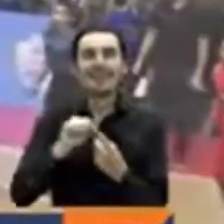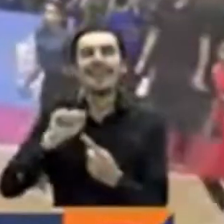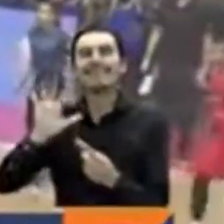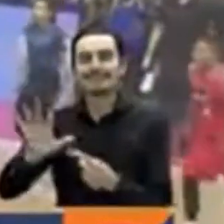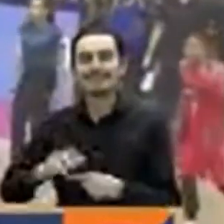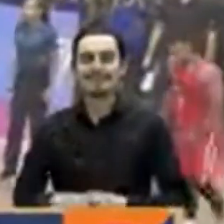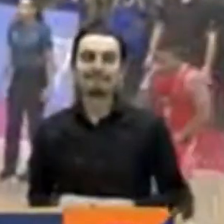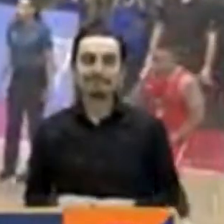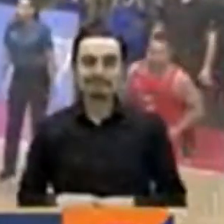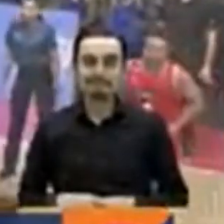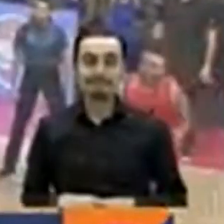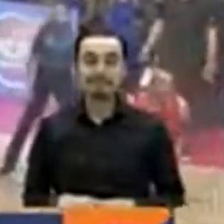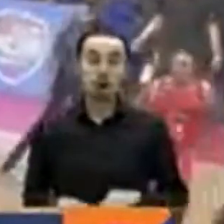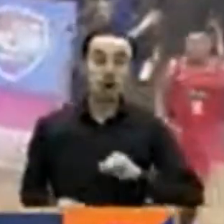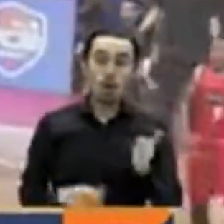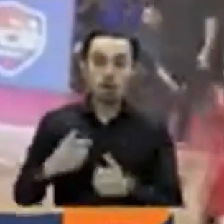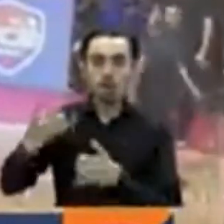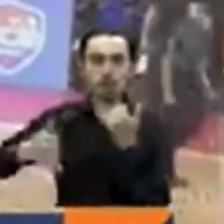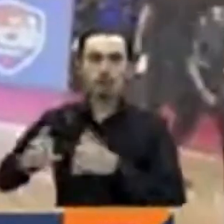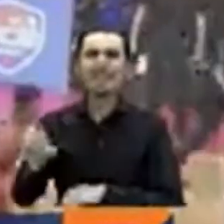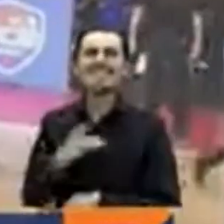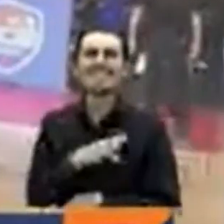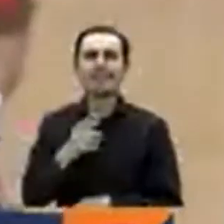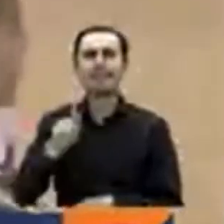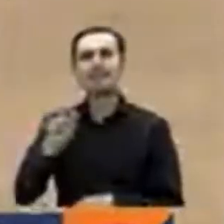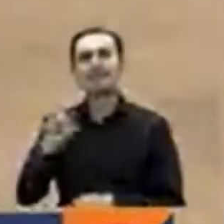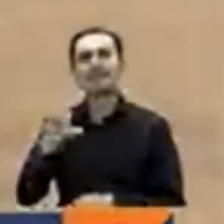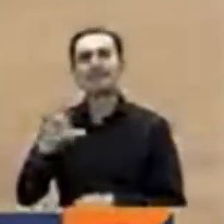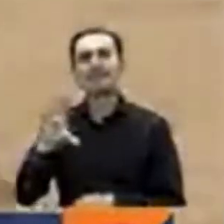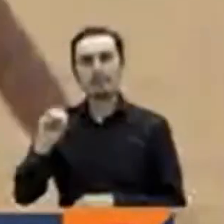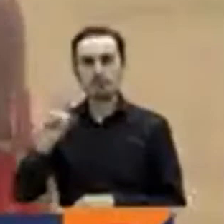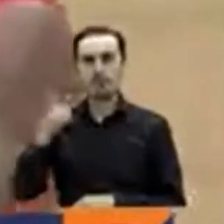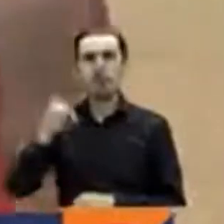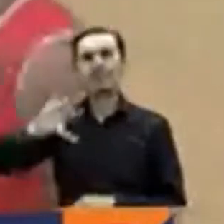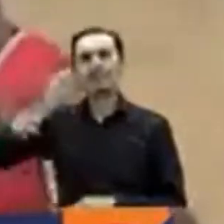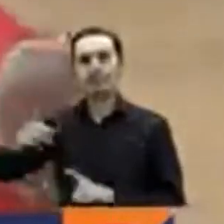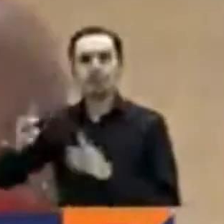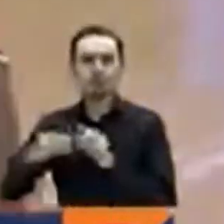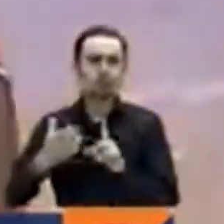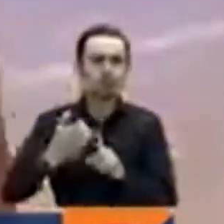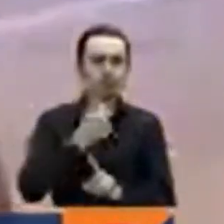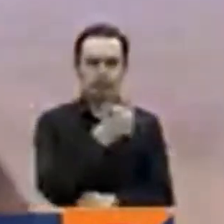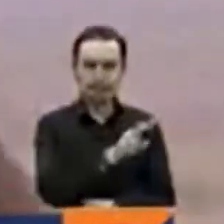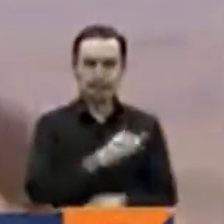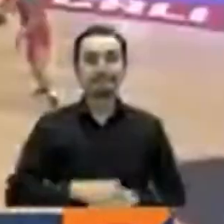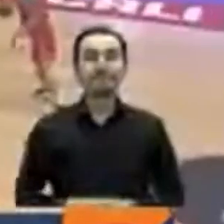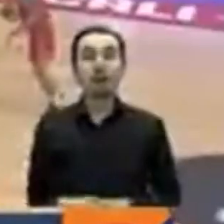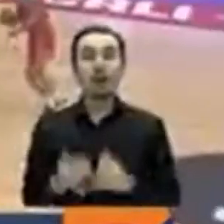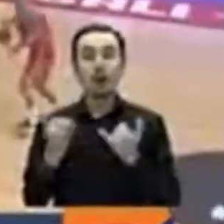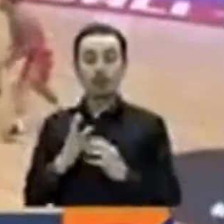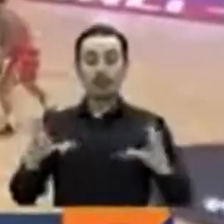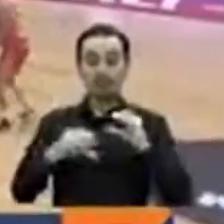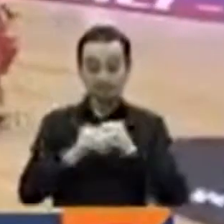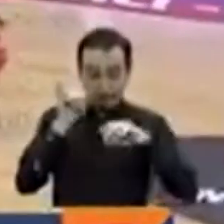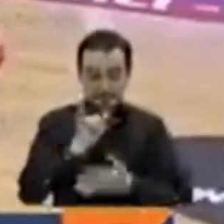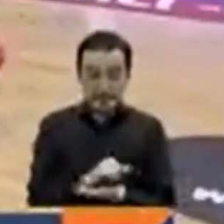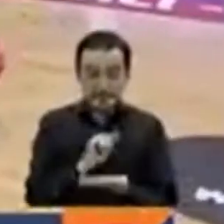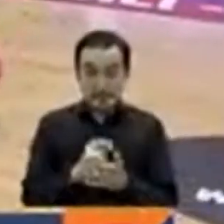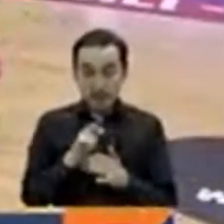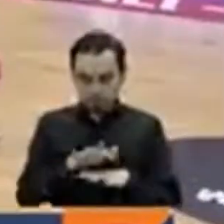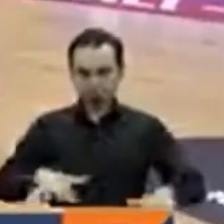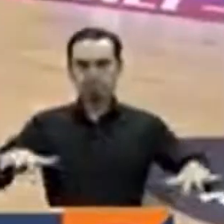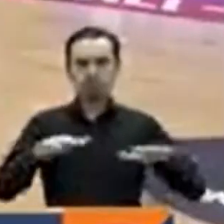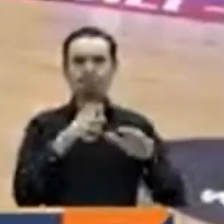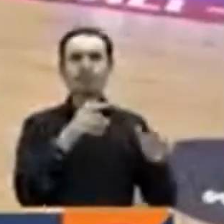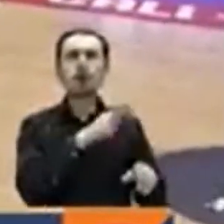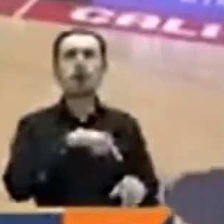figura. Otro de los destacados fue el chileno Franco Morales con 5 puntos y 12 rebotes. Esta noche y en el mismo escenario, allí en el